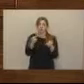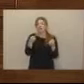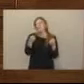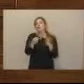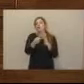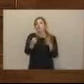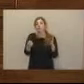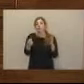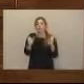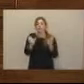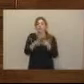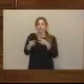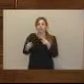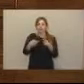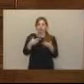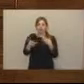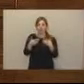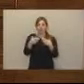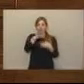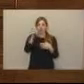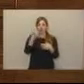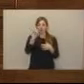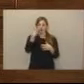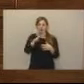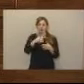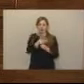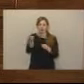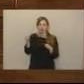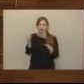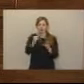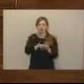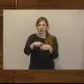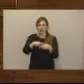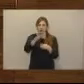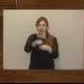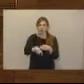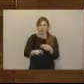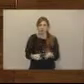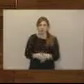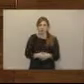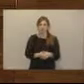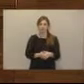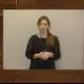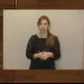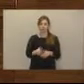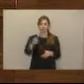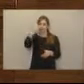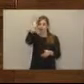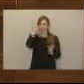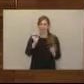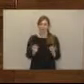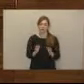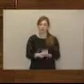colectiva. Por eso me extraña que los demás se unan, que se unan a este tipo de iniciativas